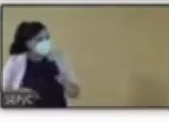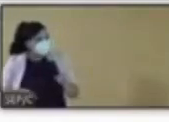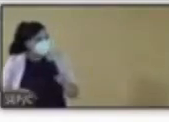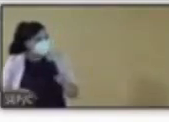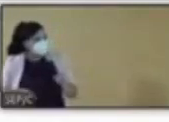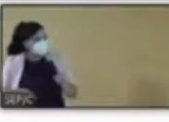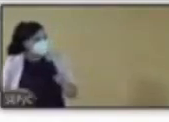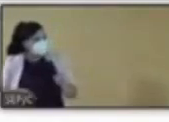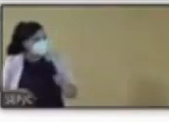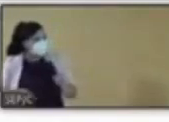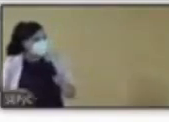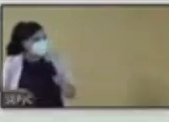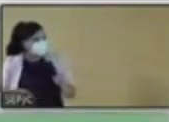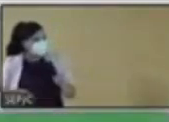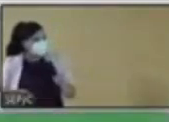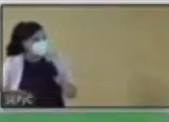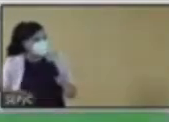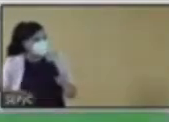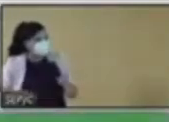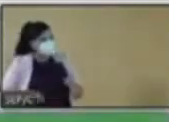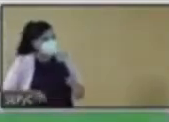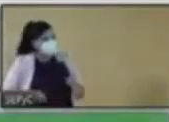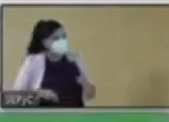vamos a dar a aceptar para poderla enviar